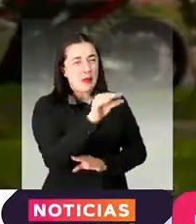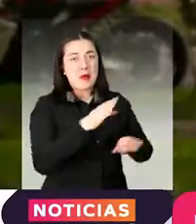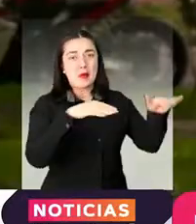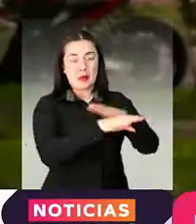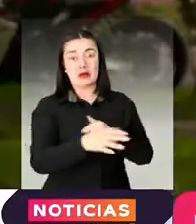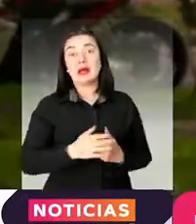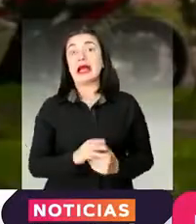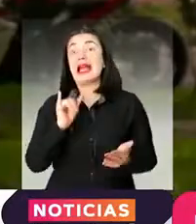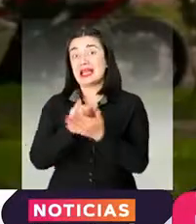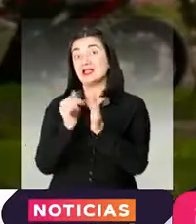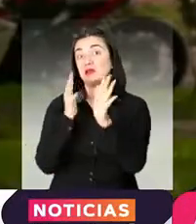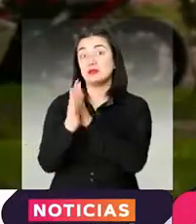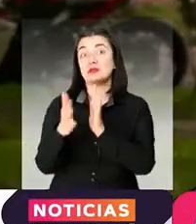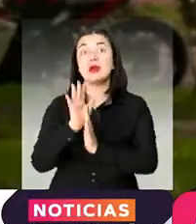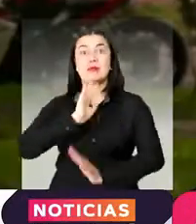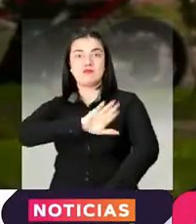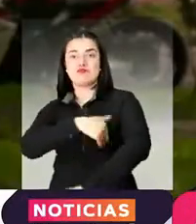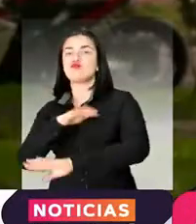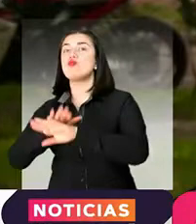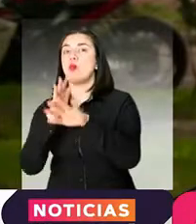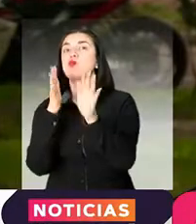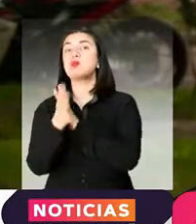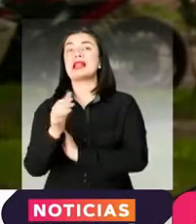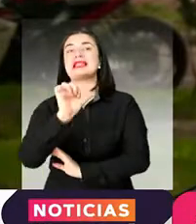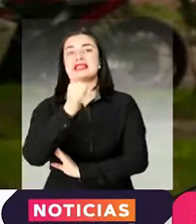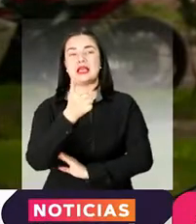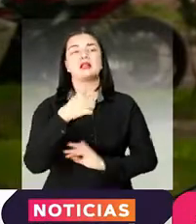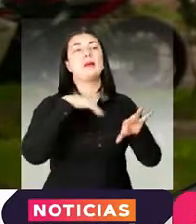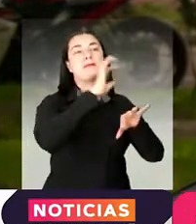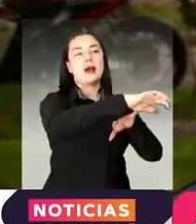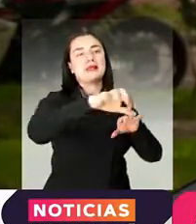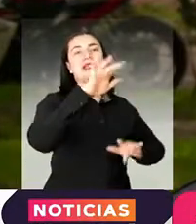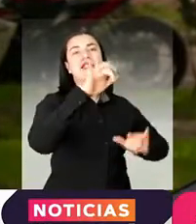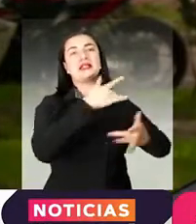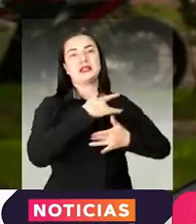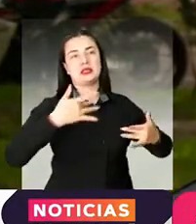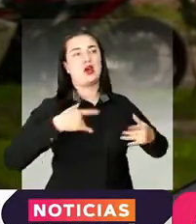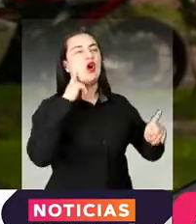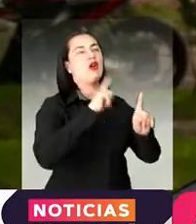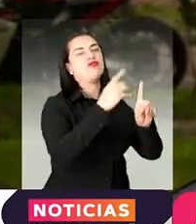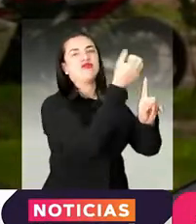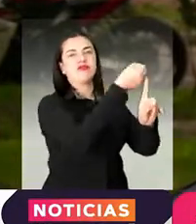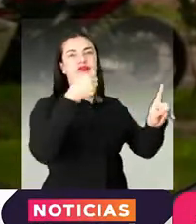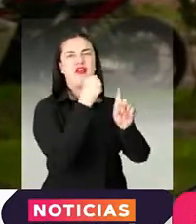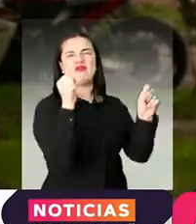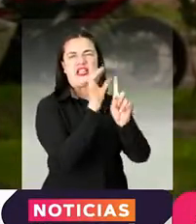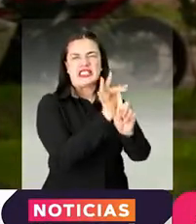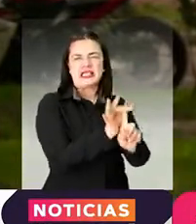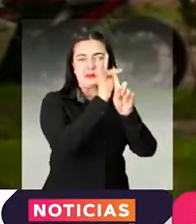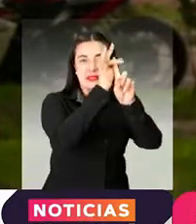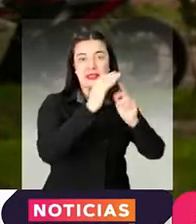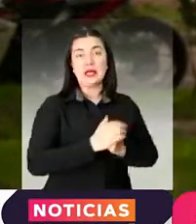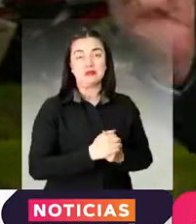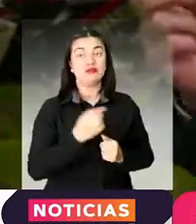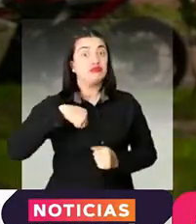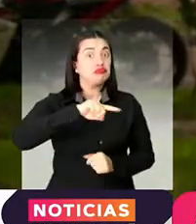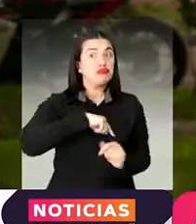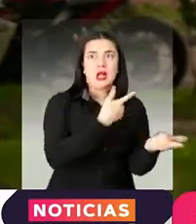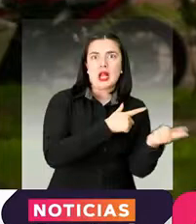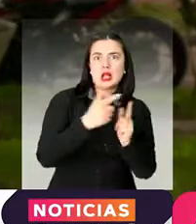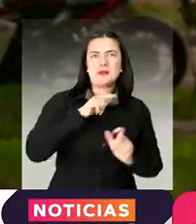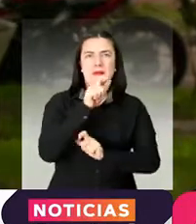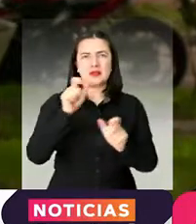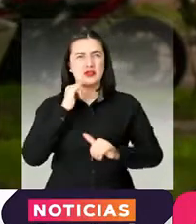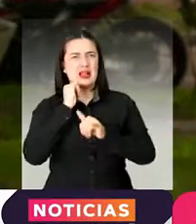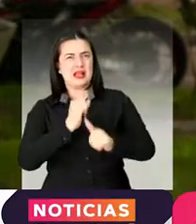mencionó el ministerio ha dicho instalaremos 10 en la secretaría de salud en el área de salud estamos listos la gente los ingenieros del